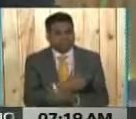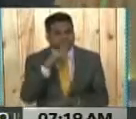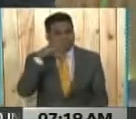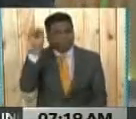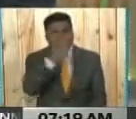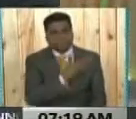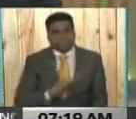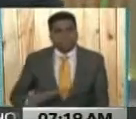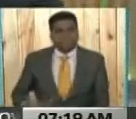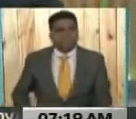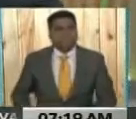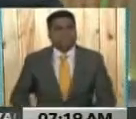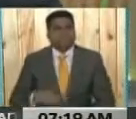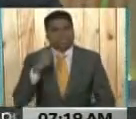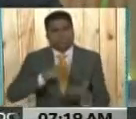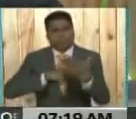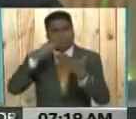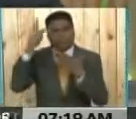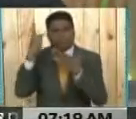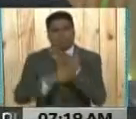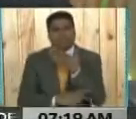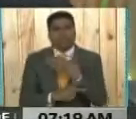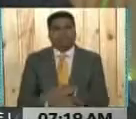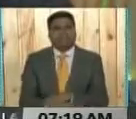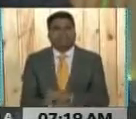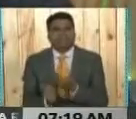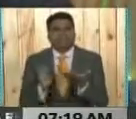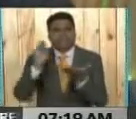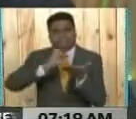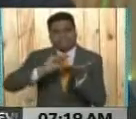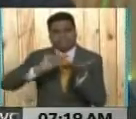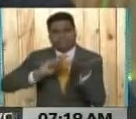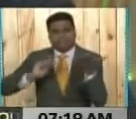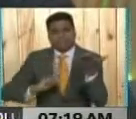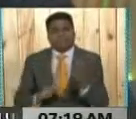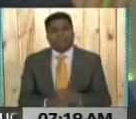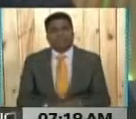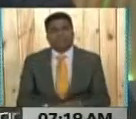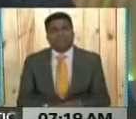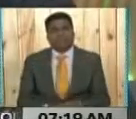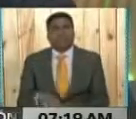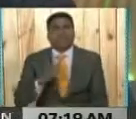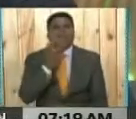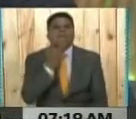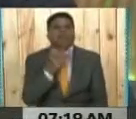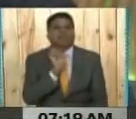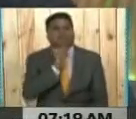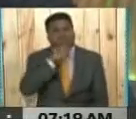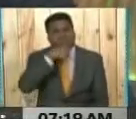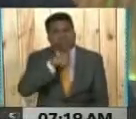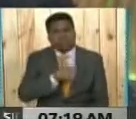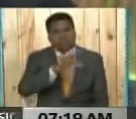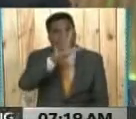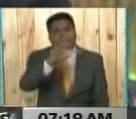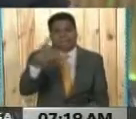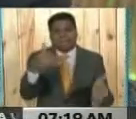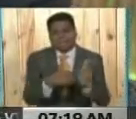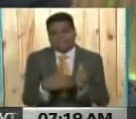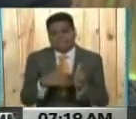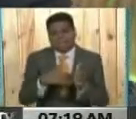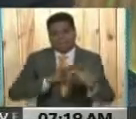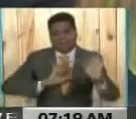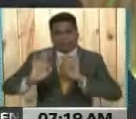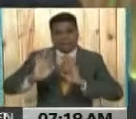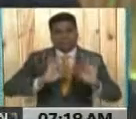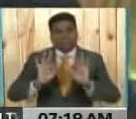hay todo un plan para incorporar a los artistas a las pensiones, y hay más de 3.000 artistas que están